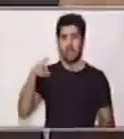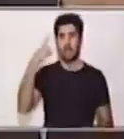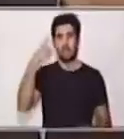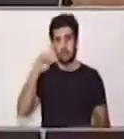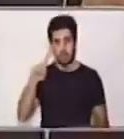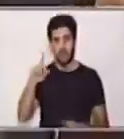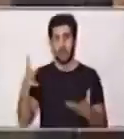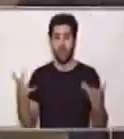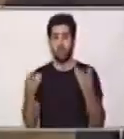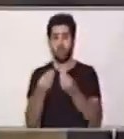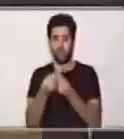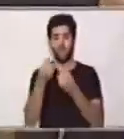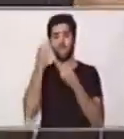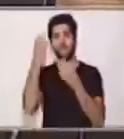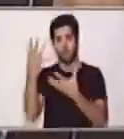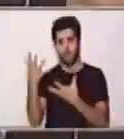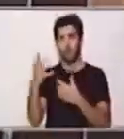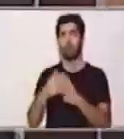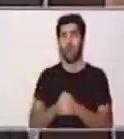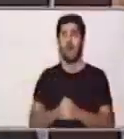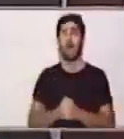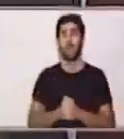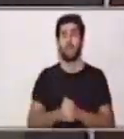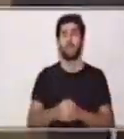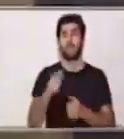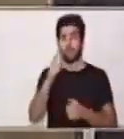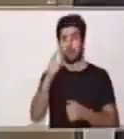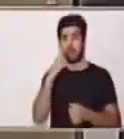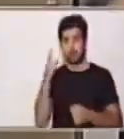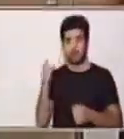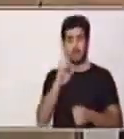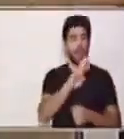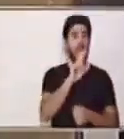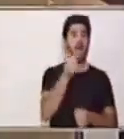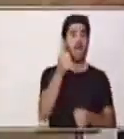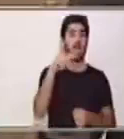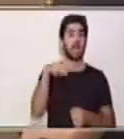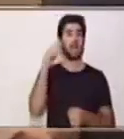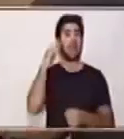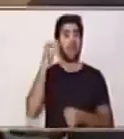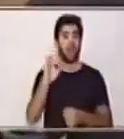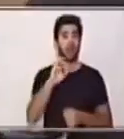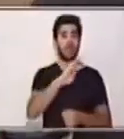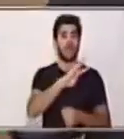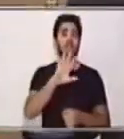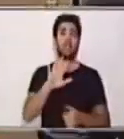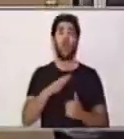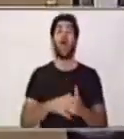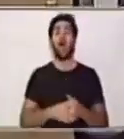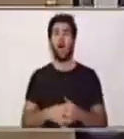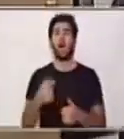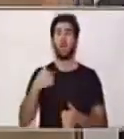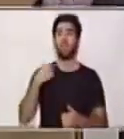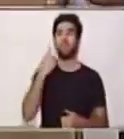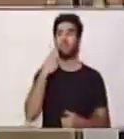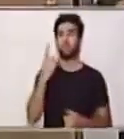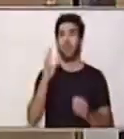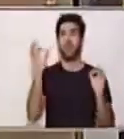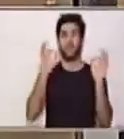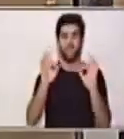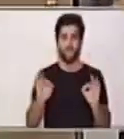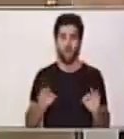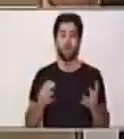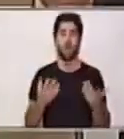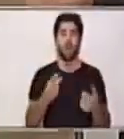nuestro conjunto de datos. Como el rango es 35, trabajemos con múltiplos de 35.